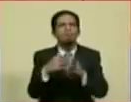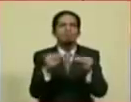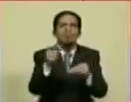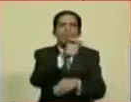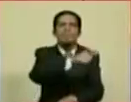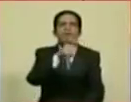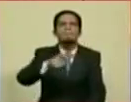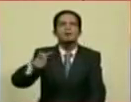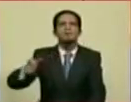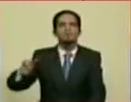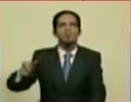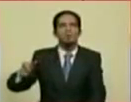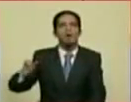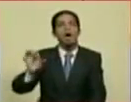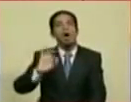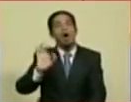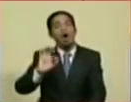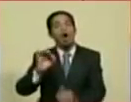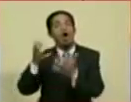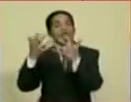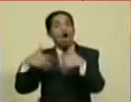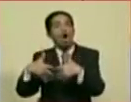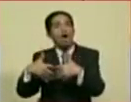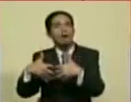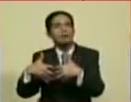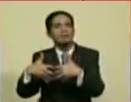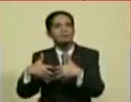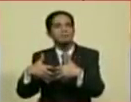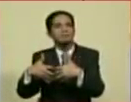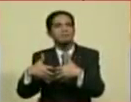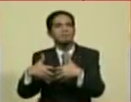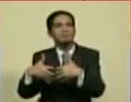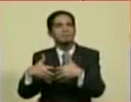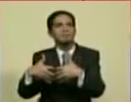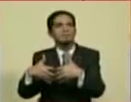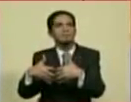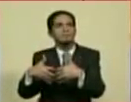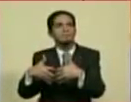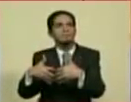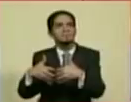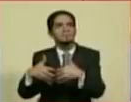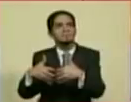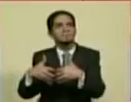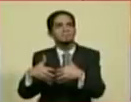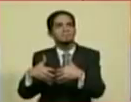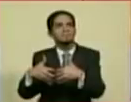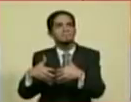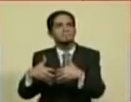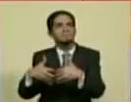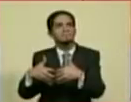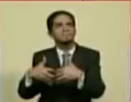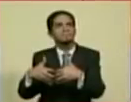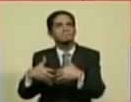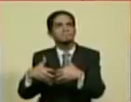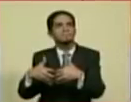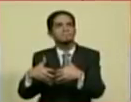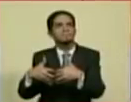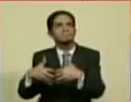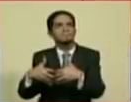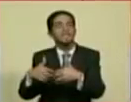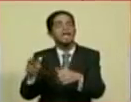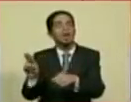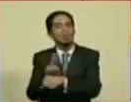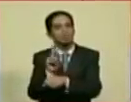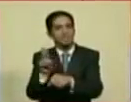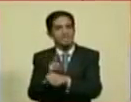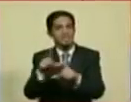personas u organizaciones criminales que utilicen el billete físico